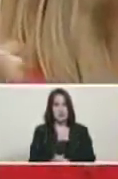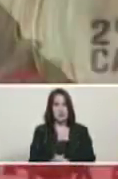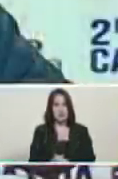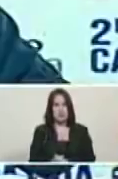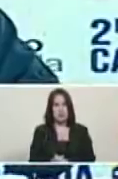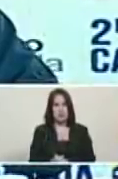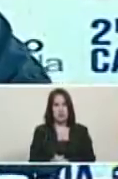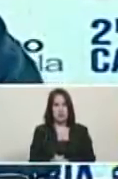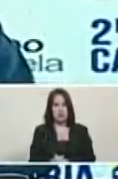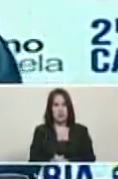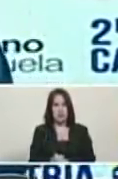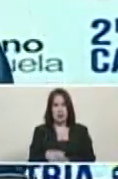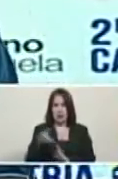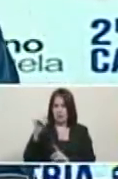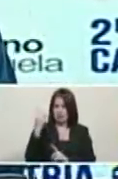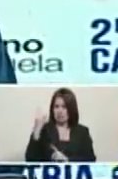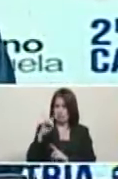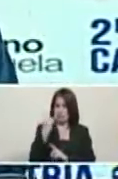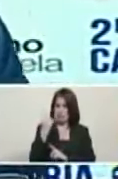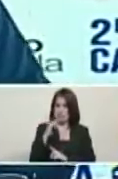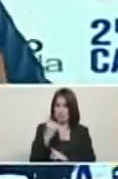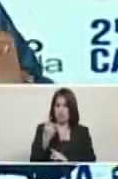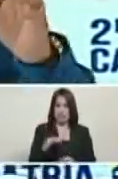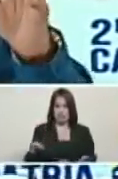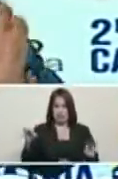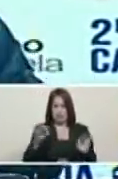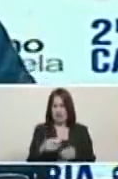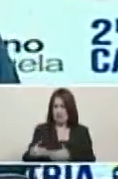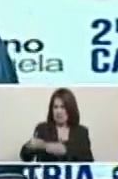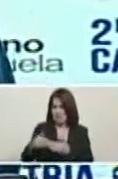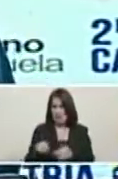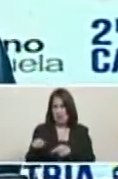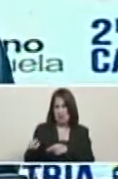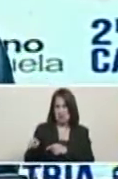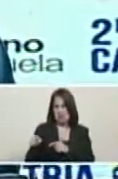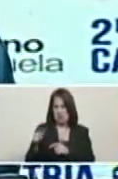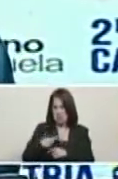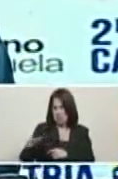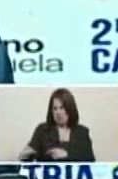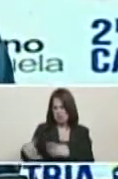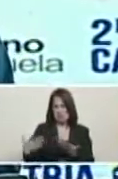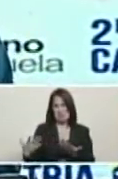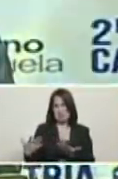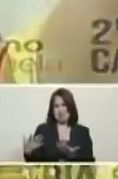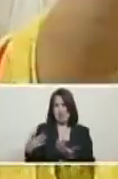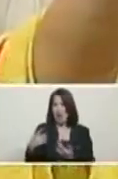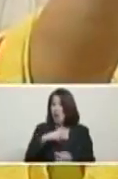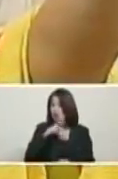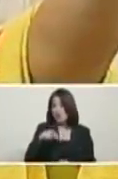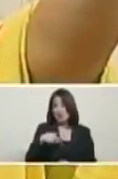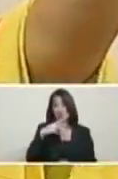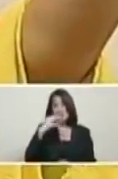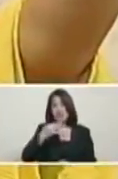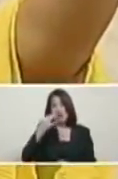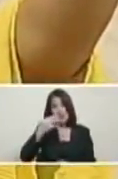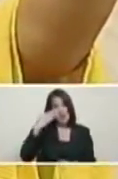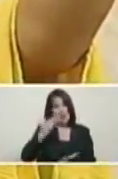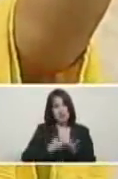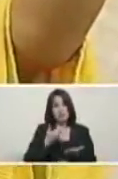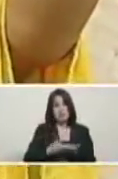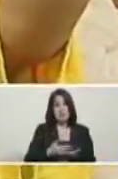Que no se llamen a engaño imperialistas y oligarcas. Somos de verdad, de